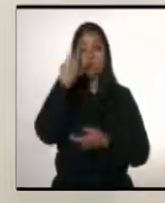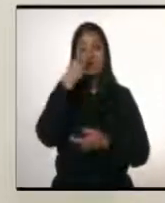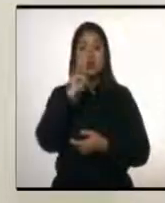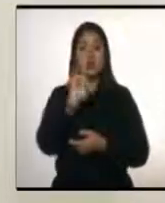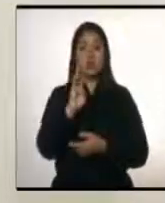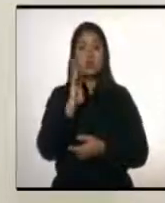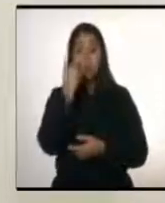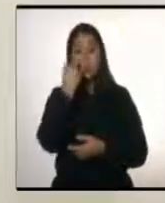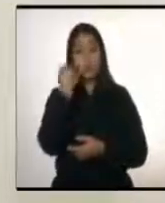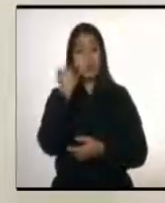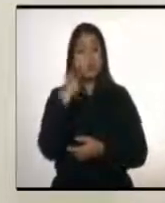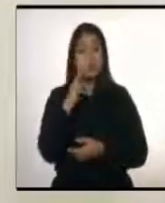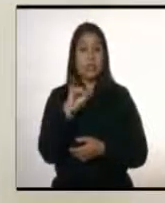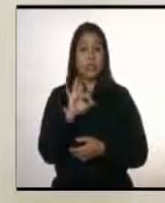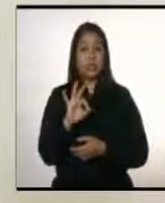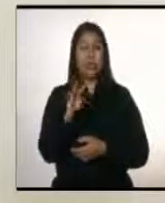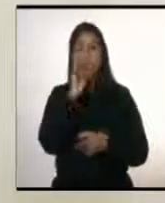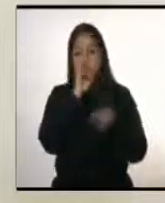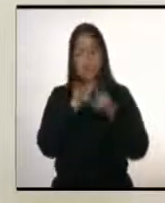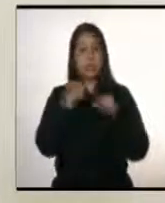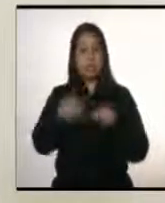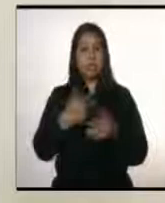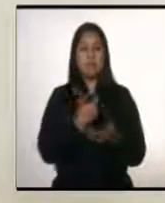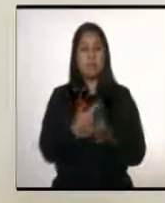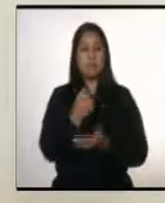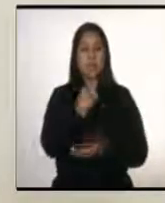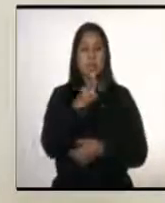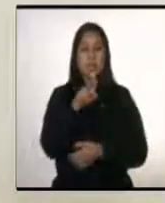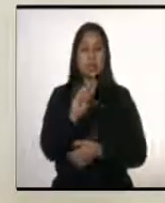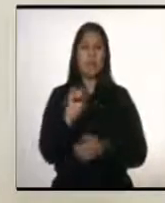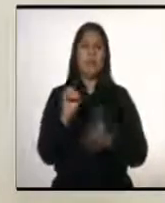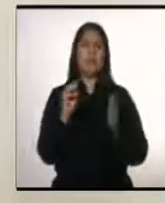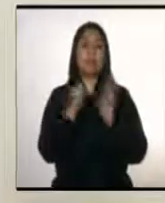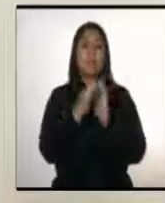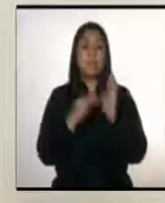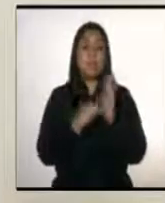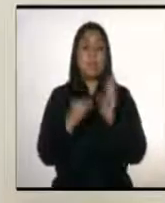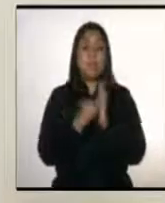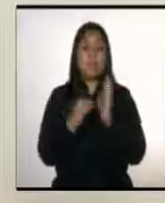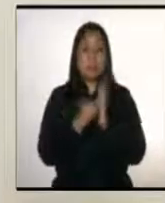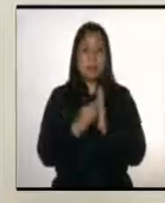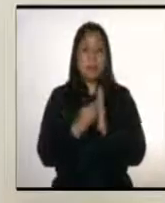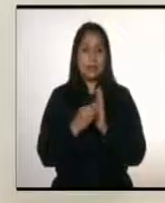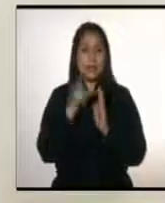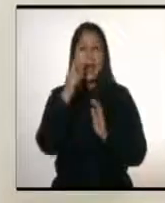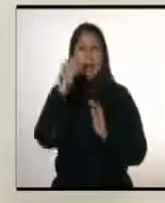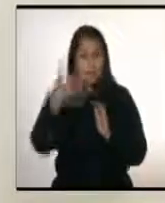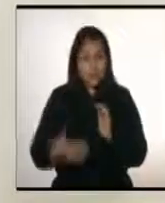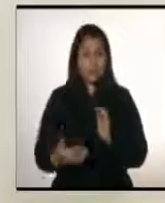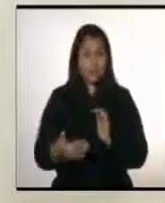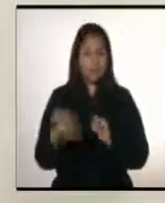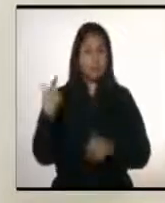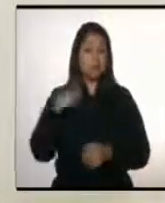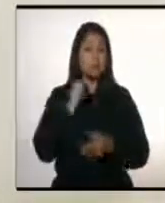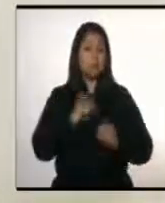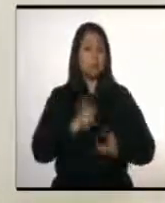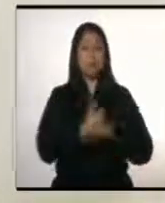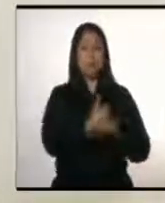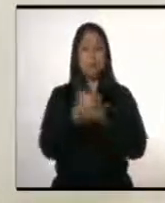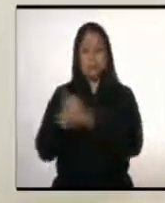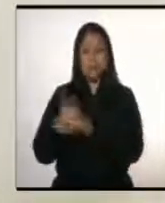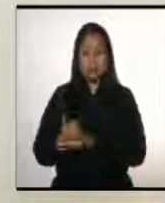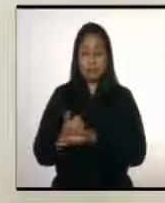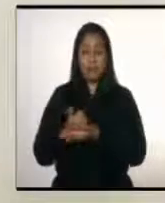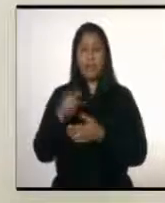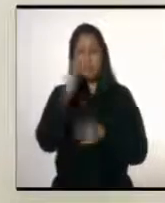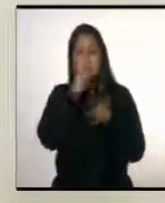costará 120 millones de quetzales más al mes para poderlos ayudar. Y también vamos a presentar